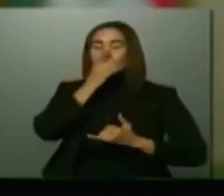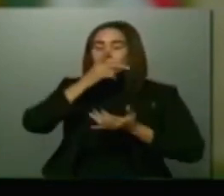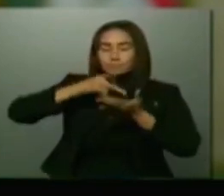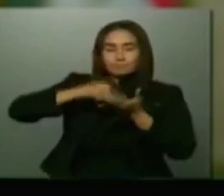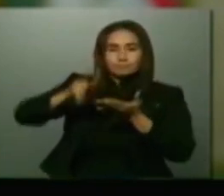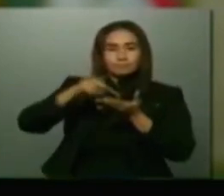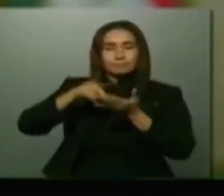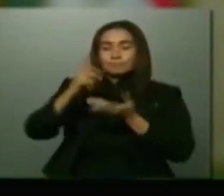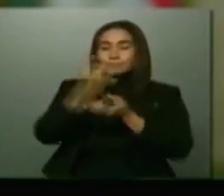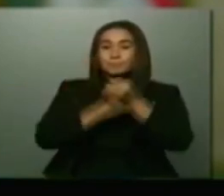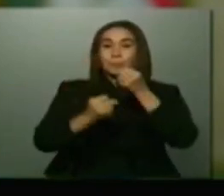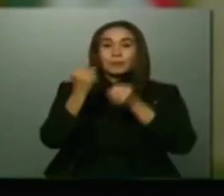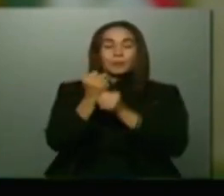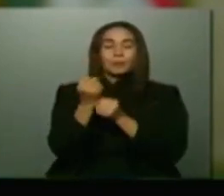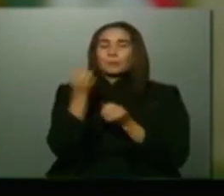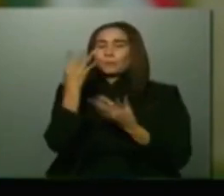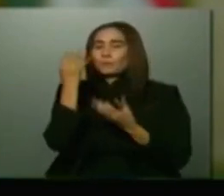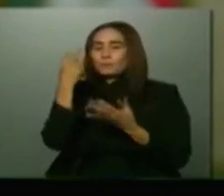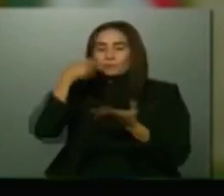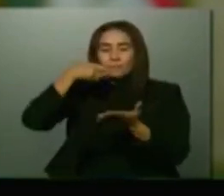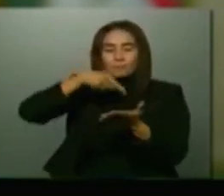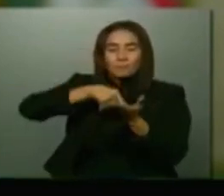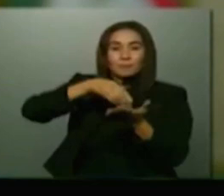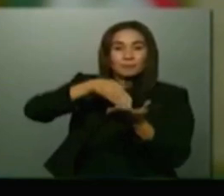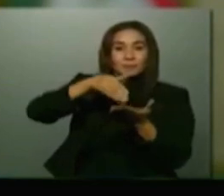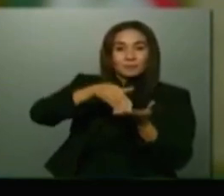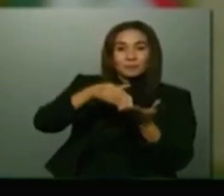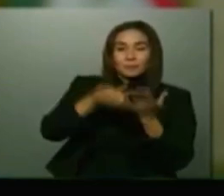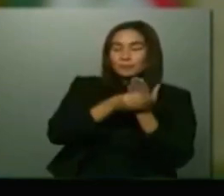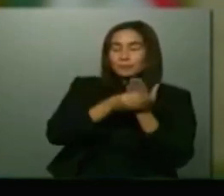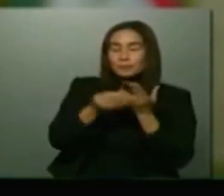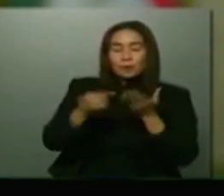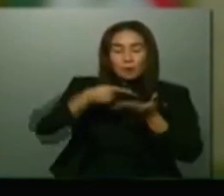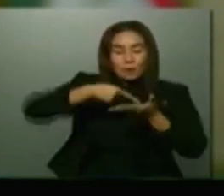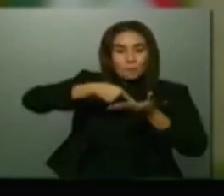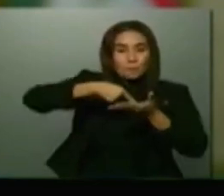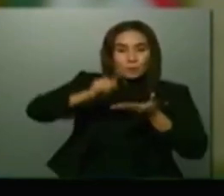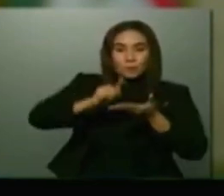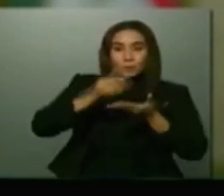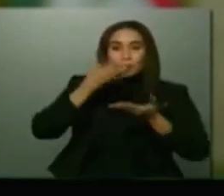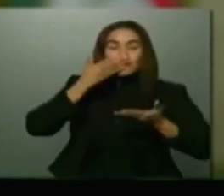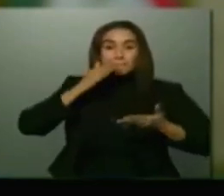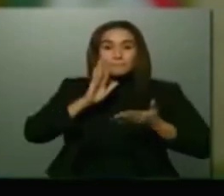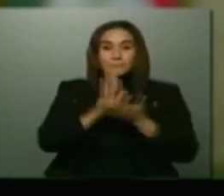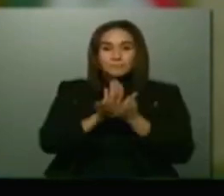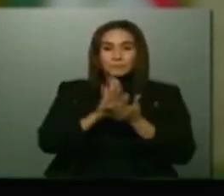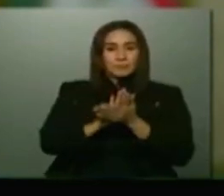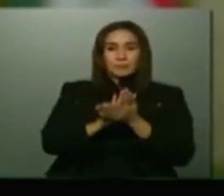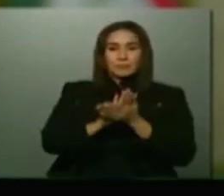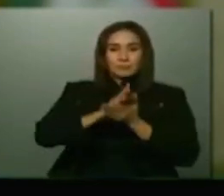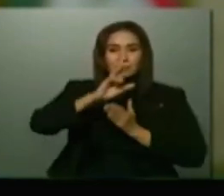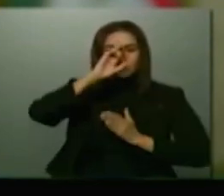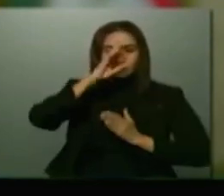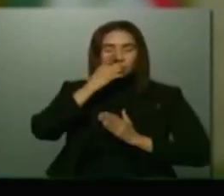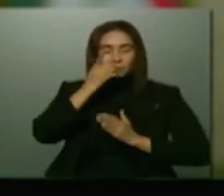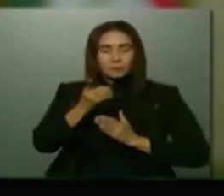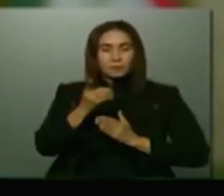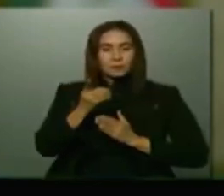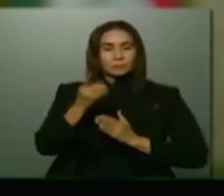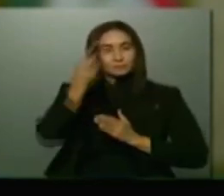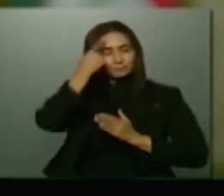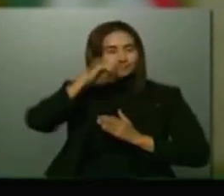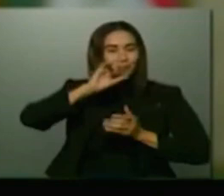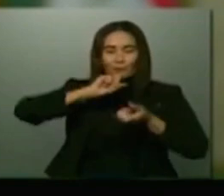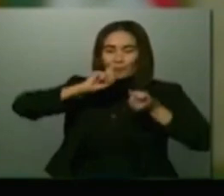cada año miles de millones de pesos por un contrato injusto y perjudicial para nuestro país. Pero desde